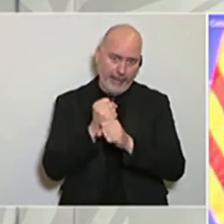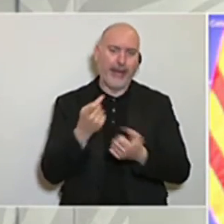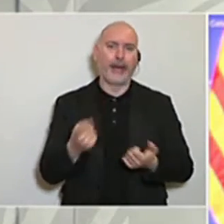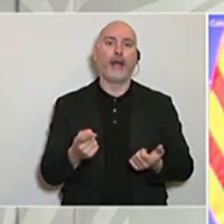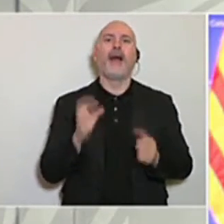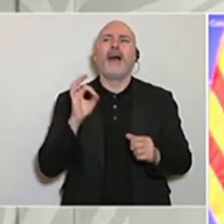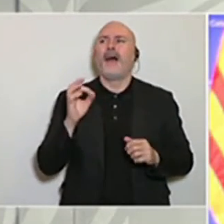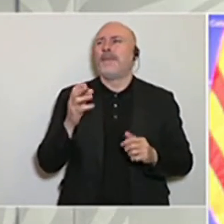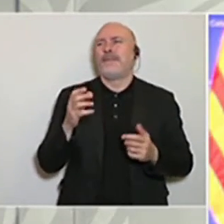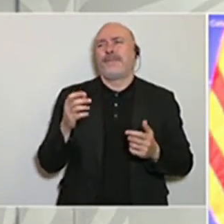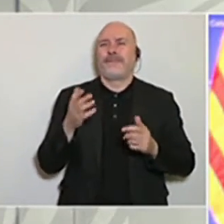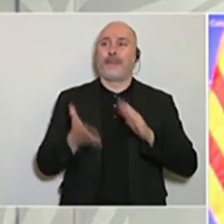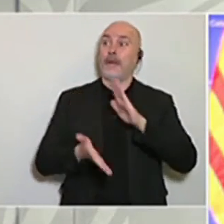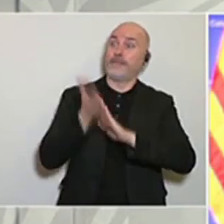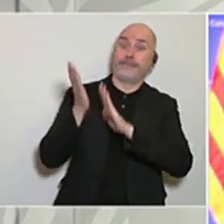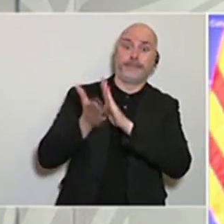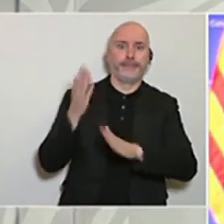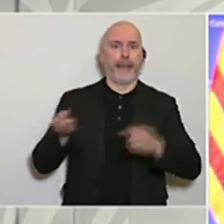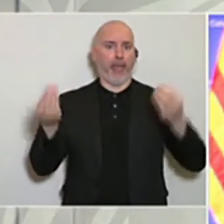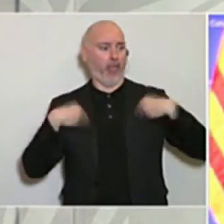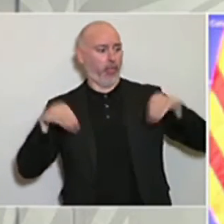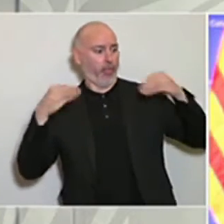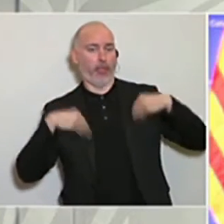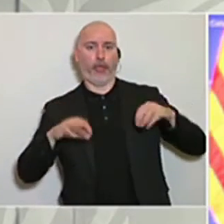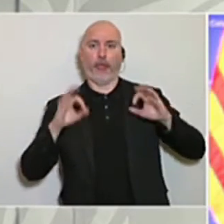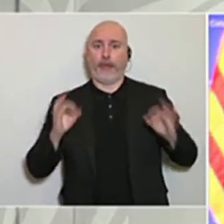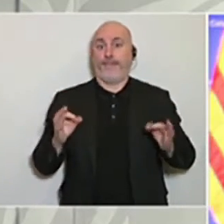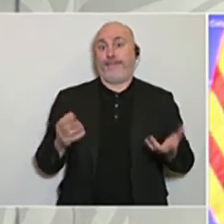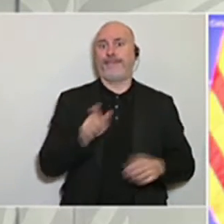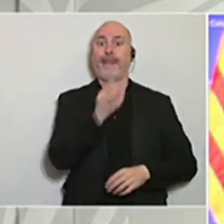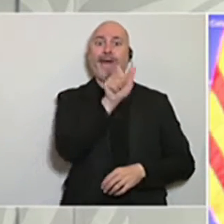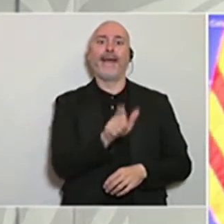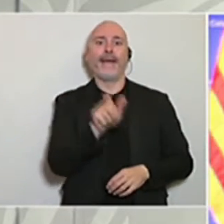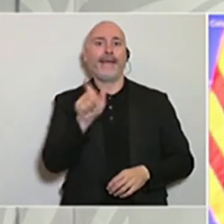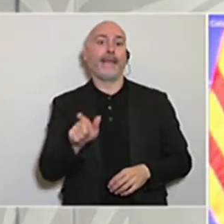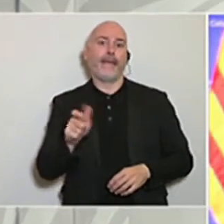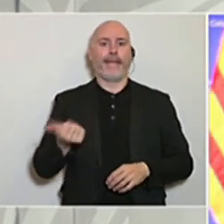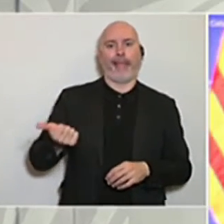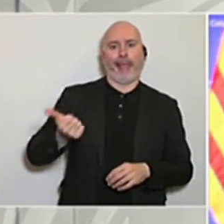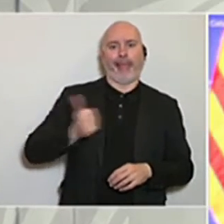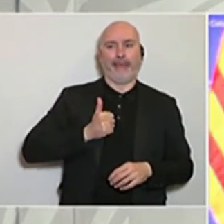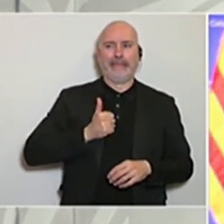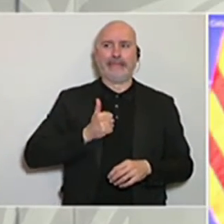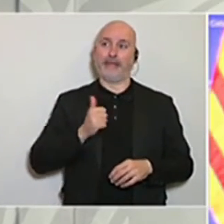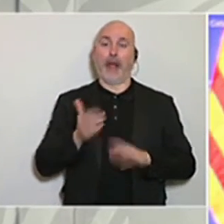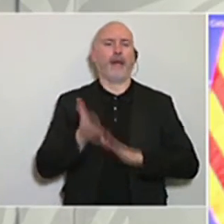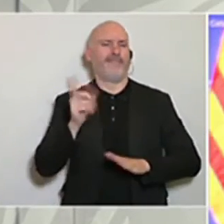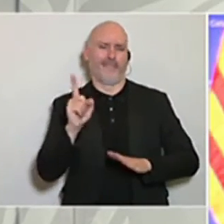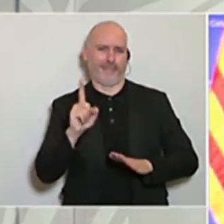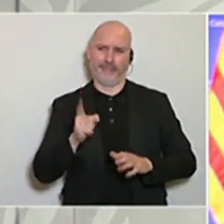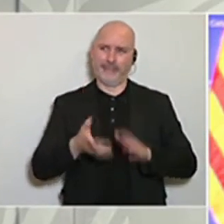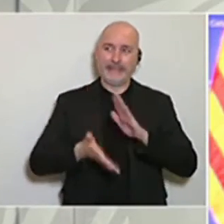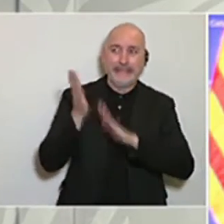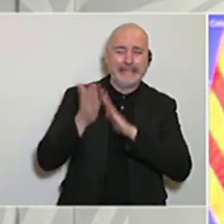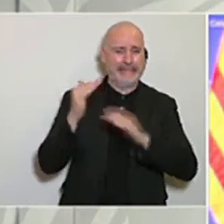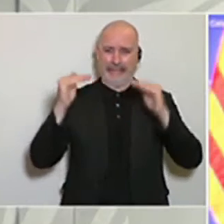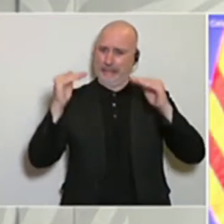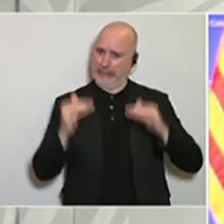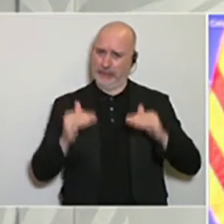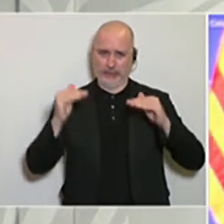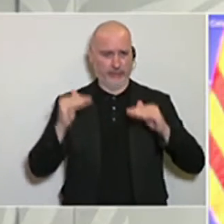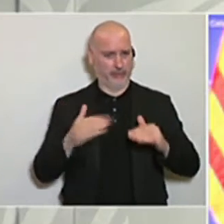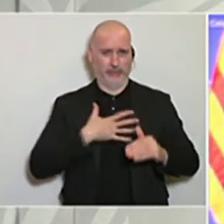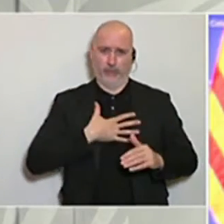sean desplazamientos pues, de ocio, que la gente pues intente moverse lo menos posible porque debemos recordar que